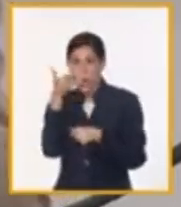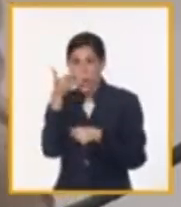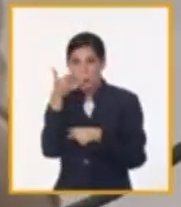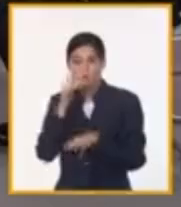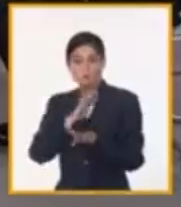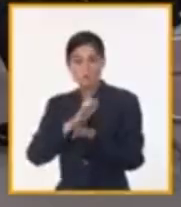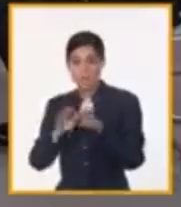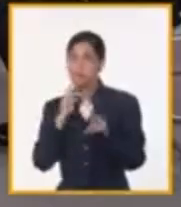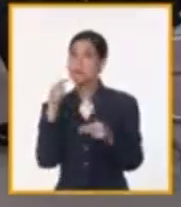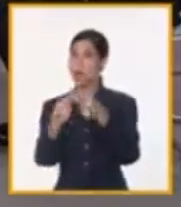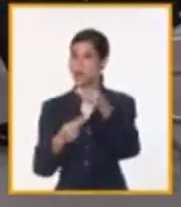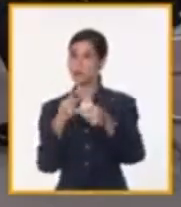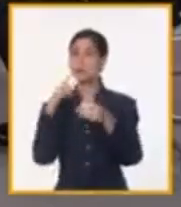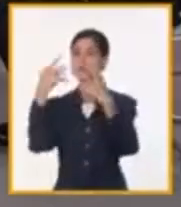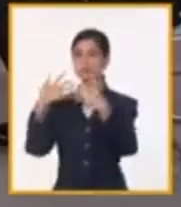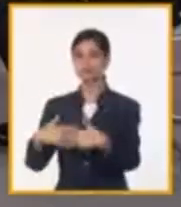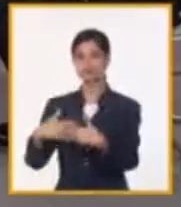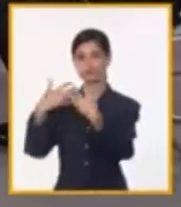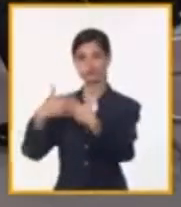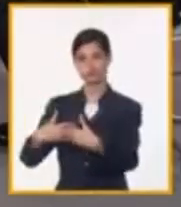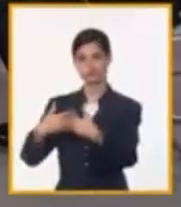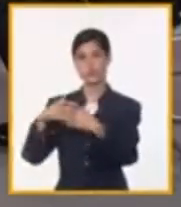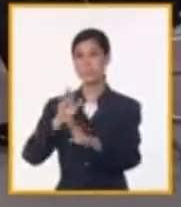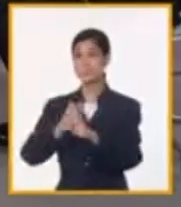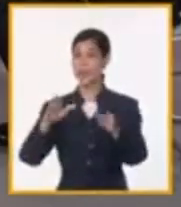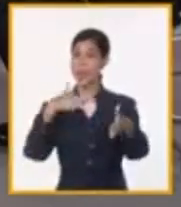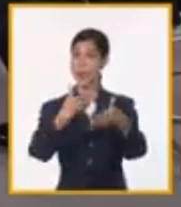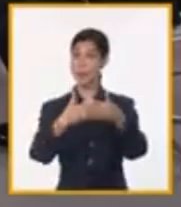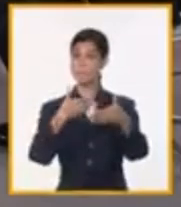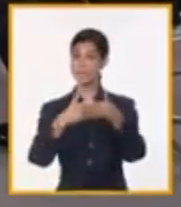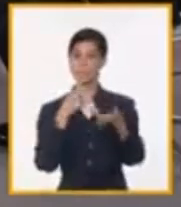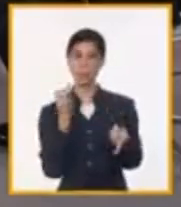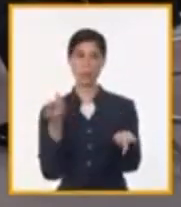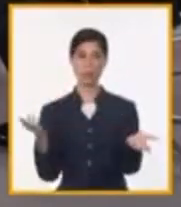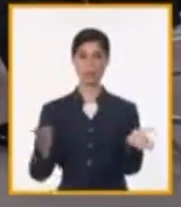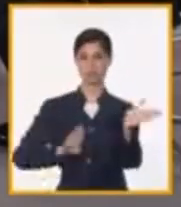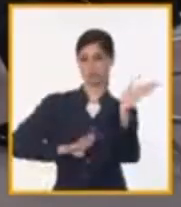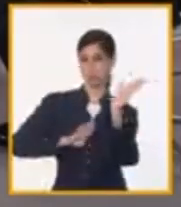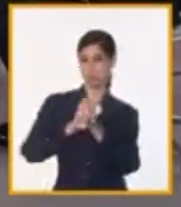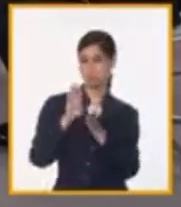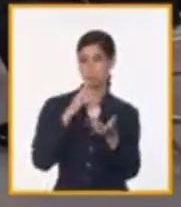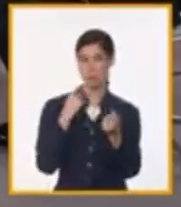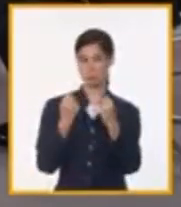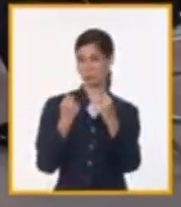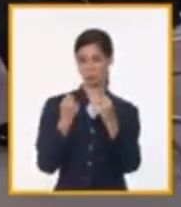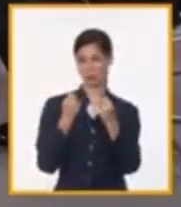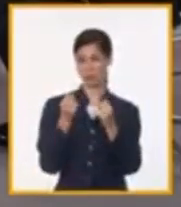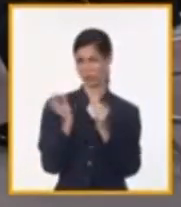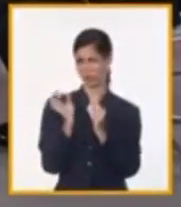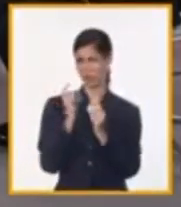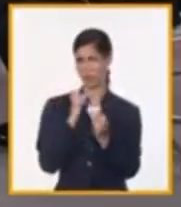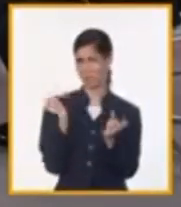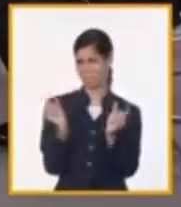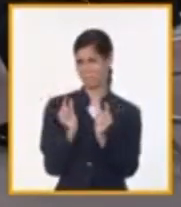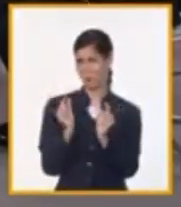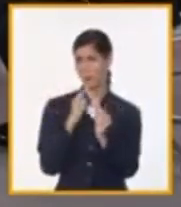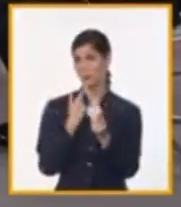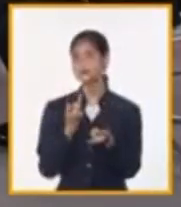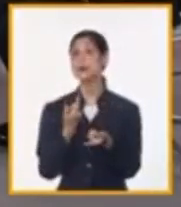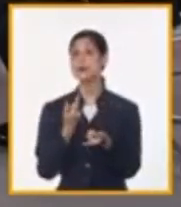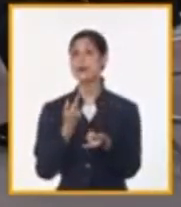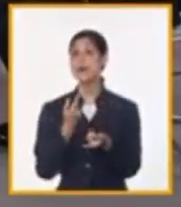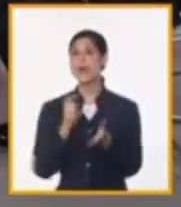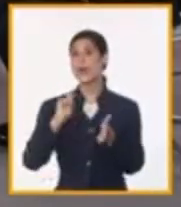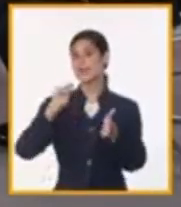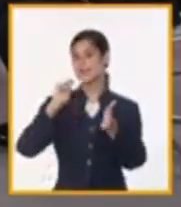los taan es esta empresa que no es tampoco tan desarrollada ni grande le da una licencia para eso a una persona que paga más de